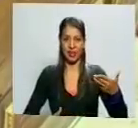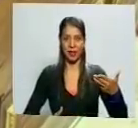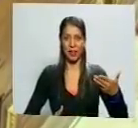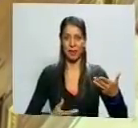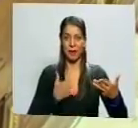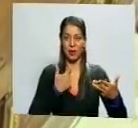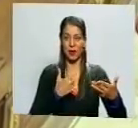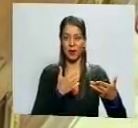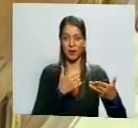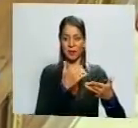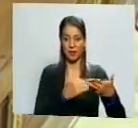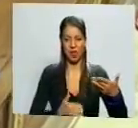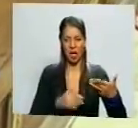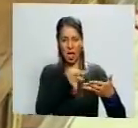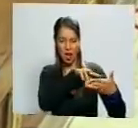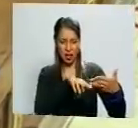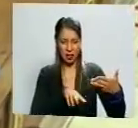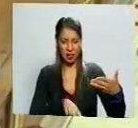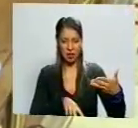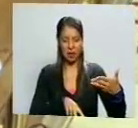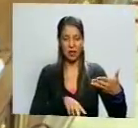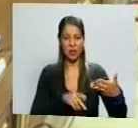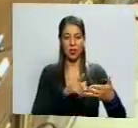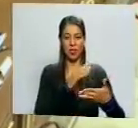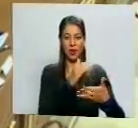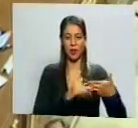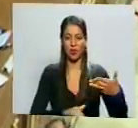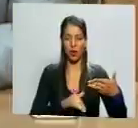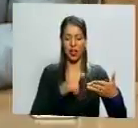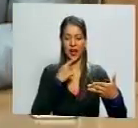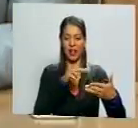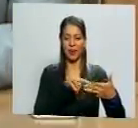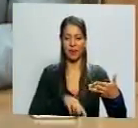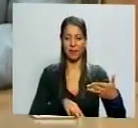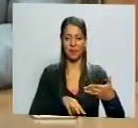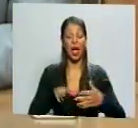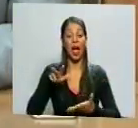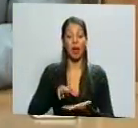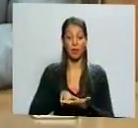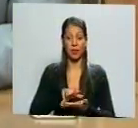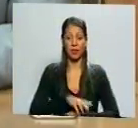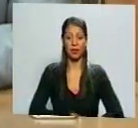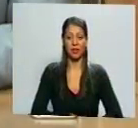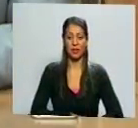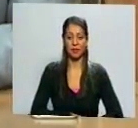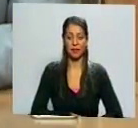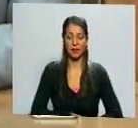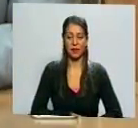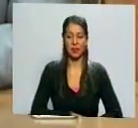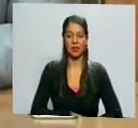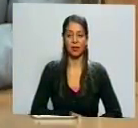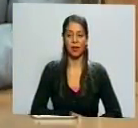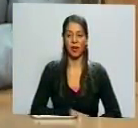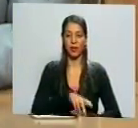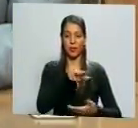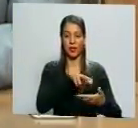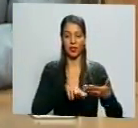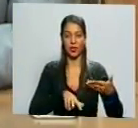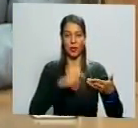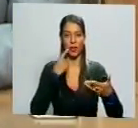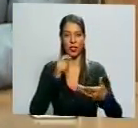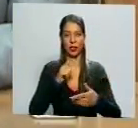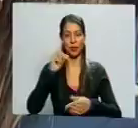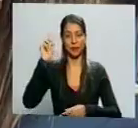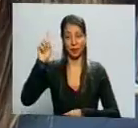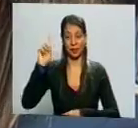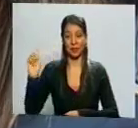la cual, una vez leída y sometida a votación, resultó aprobada. Como punto previo, la presidenta concedió el derecho